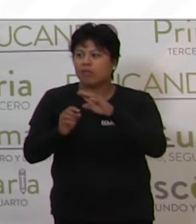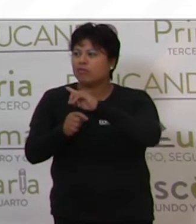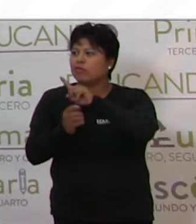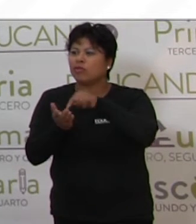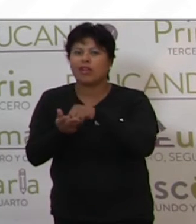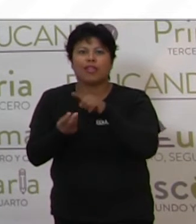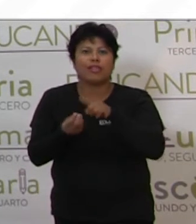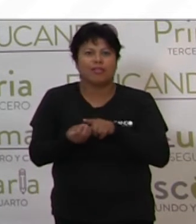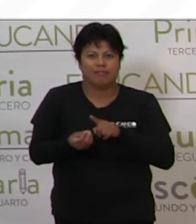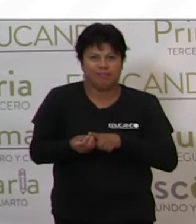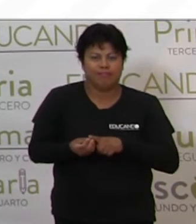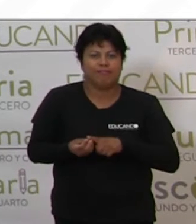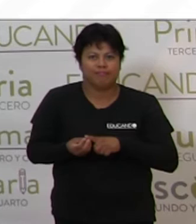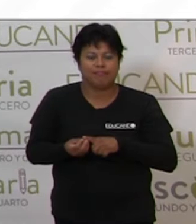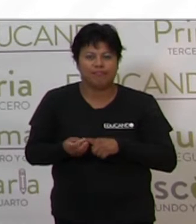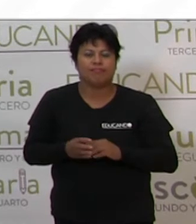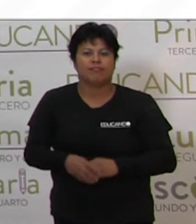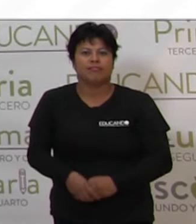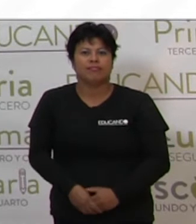atmósfera.